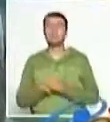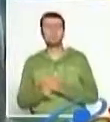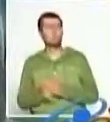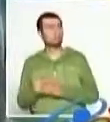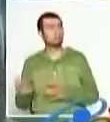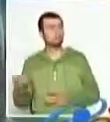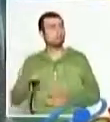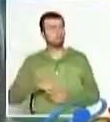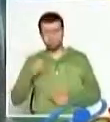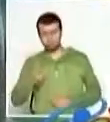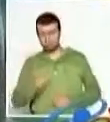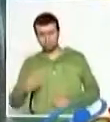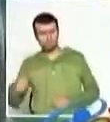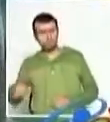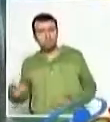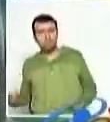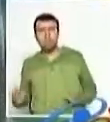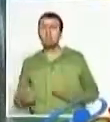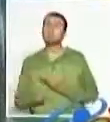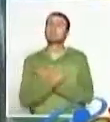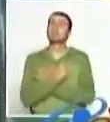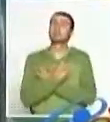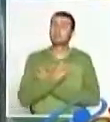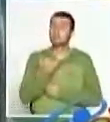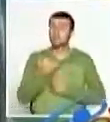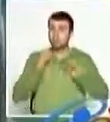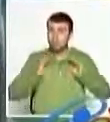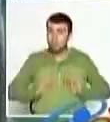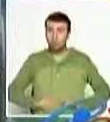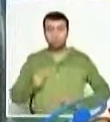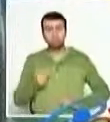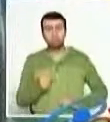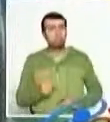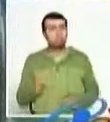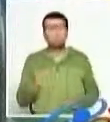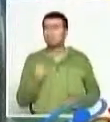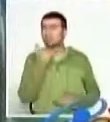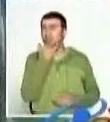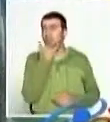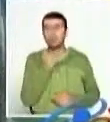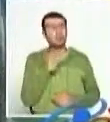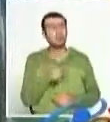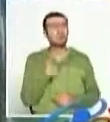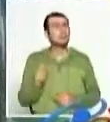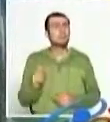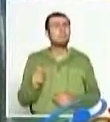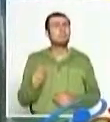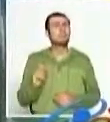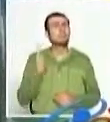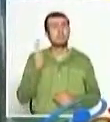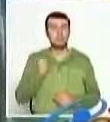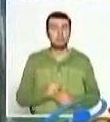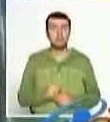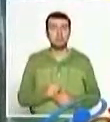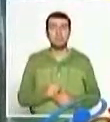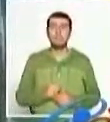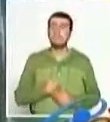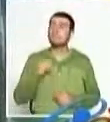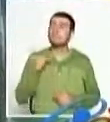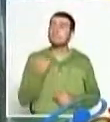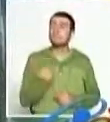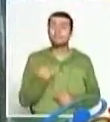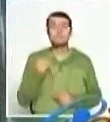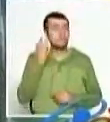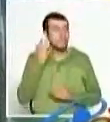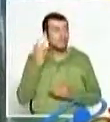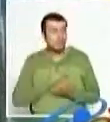pasa del estado de toxicidad de nuestro cuerpo? ¿No sería primero lógico limpiar el cuerpo para que ya